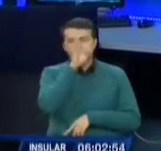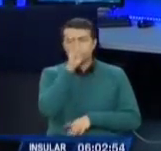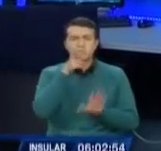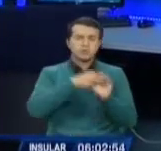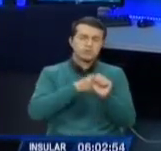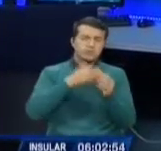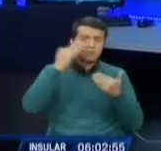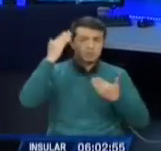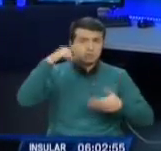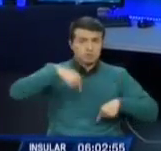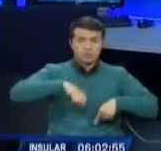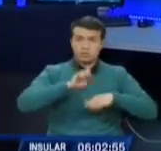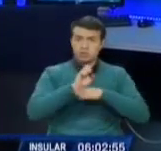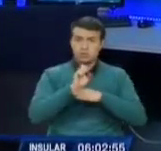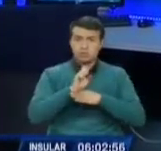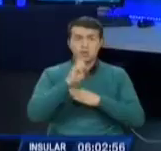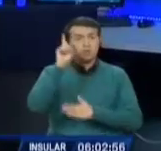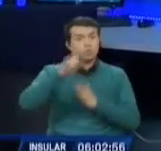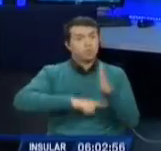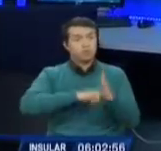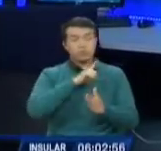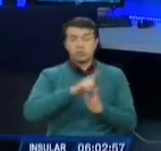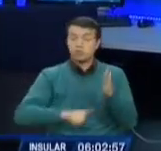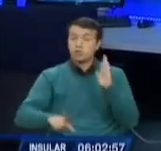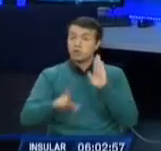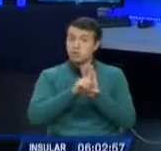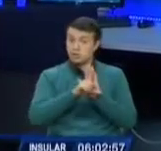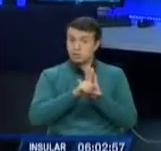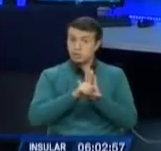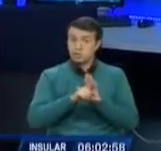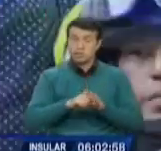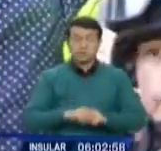político en nuestro país, a lo que prohíbe la ley de extranjería.